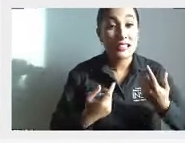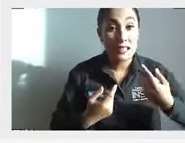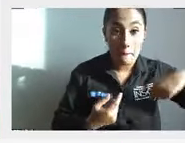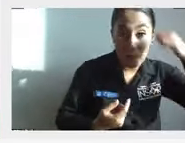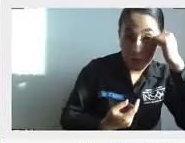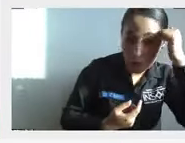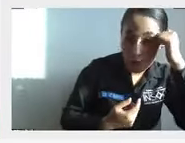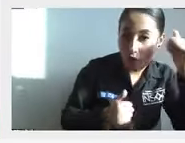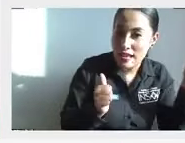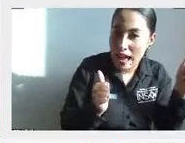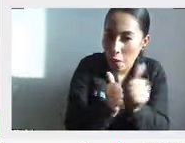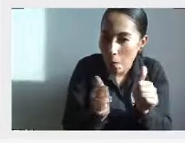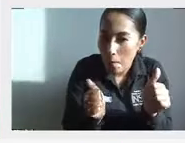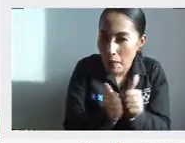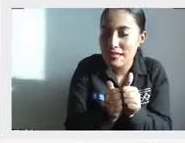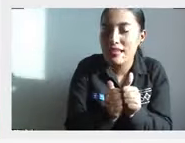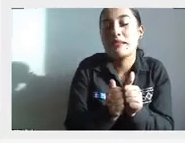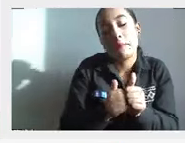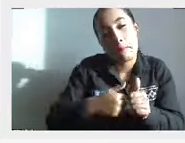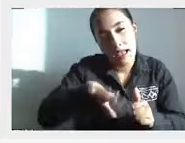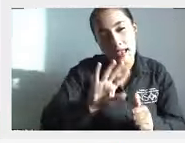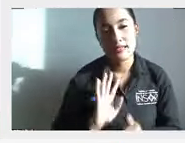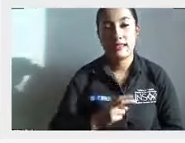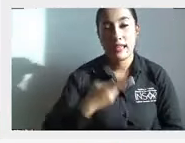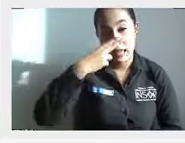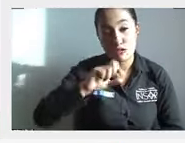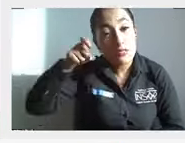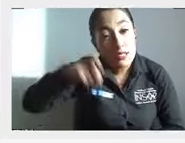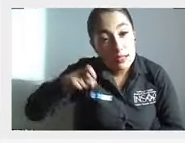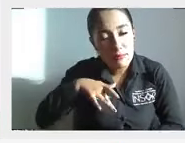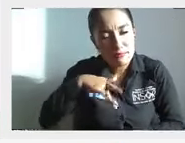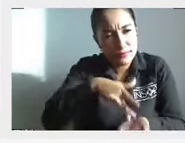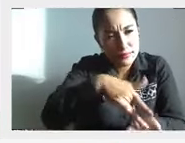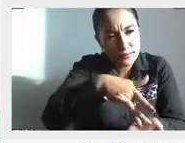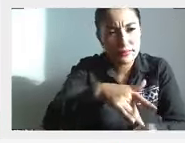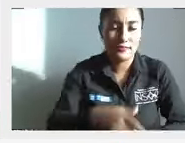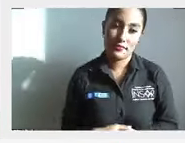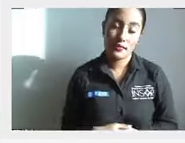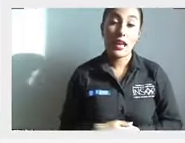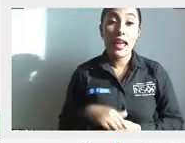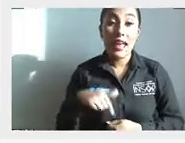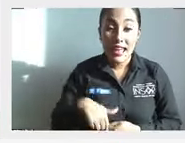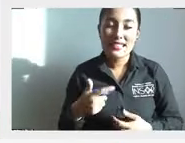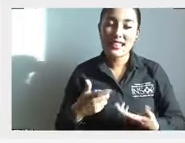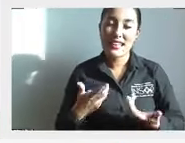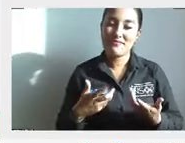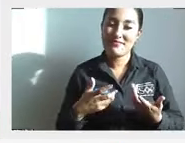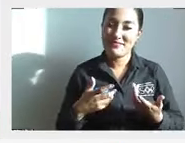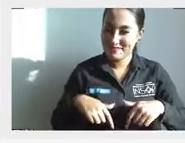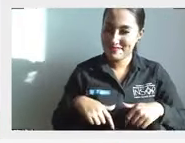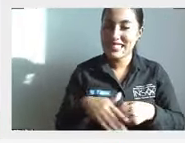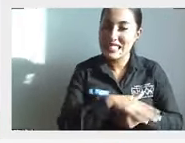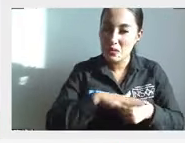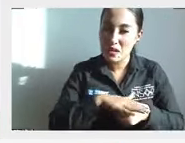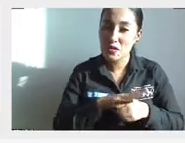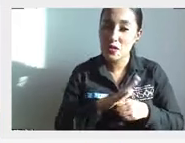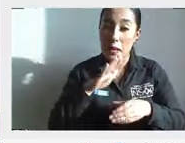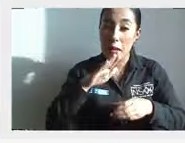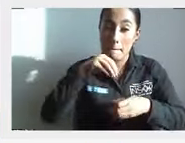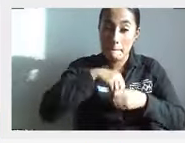sin discapacidad que nuestros hijos. Entonces creo que este mismo ejercicio de encierro, porque lo he leído por ahí en